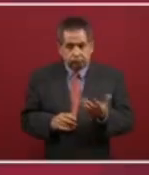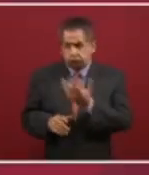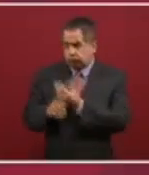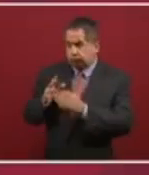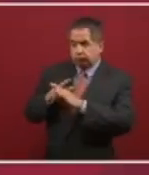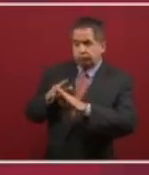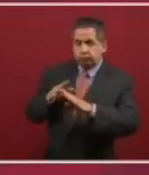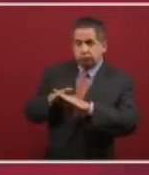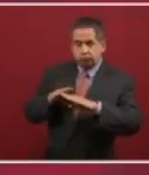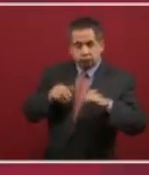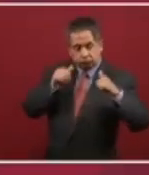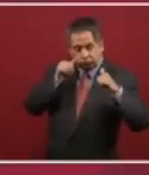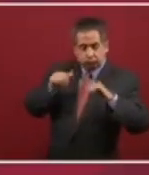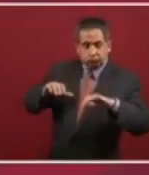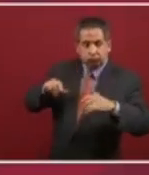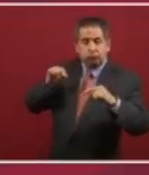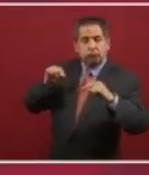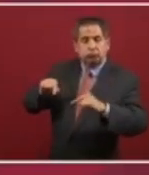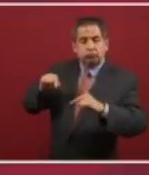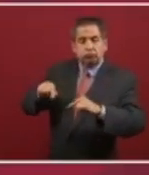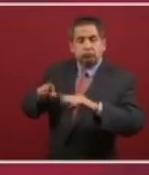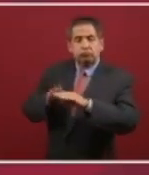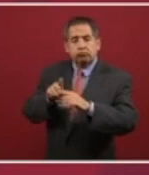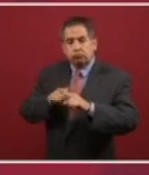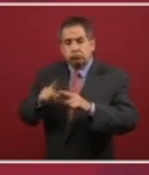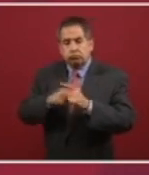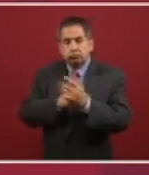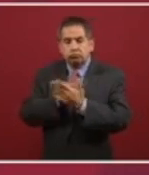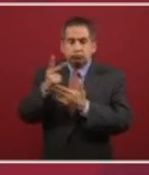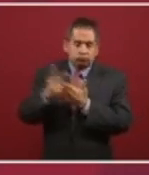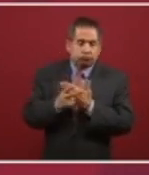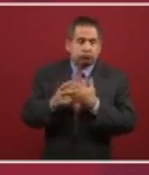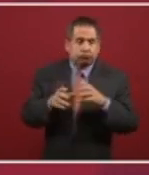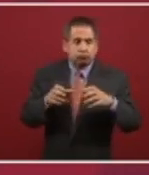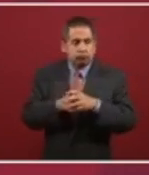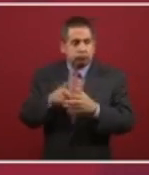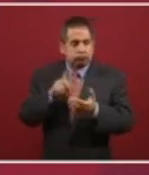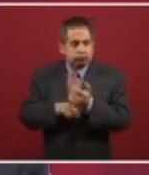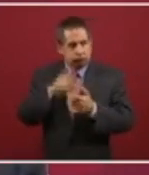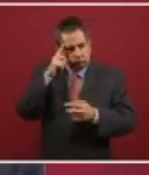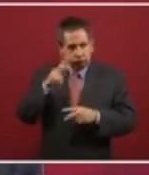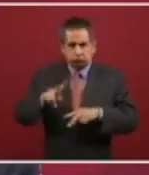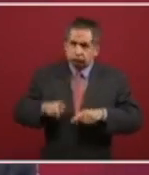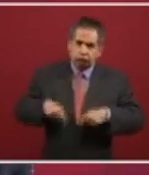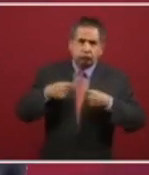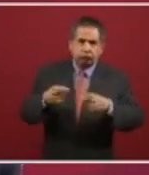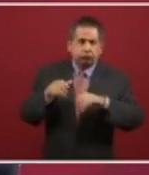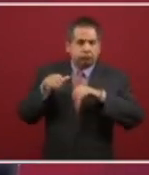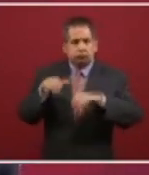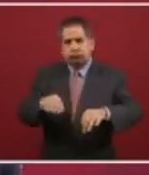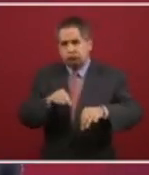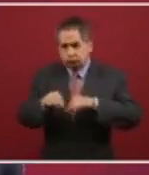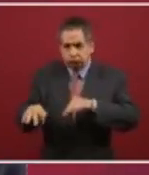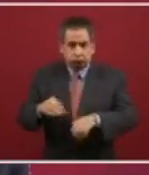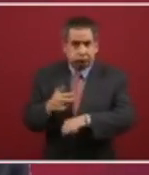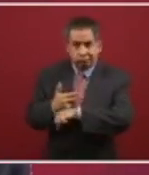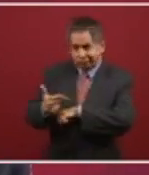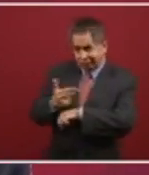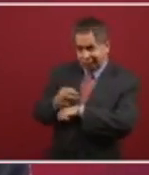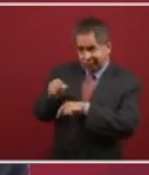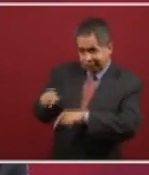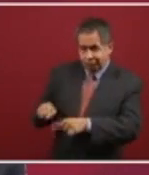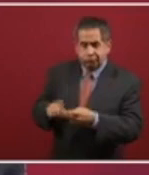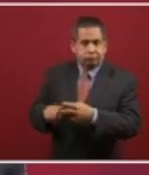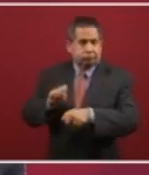migratorias vayan acompañadas de programas para que haya empleos en Honduras, en